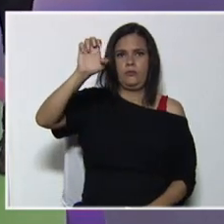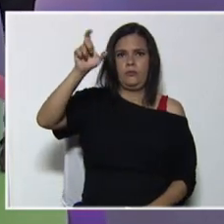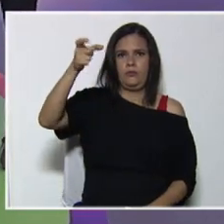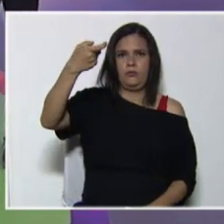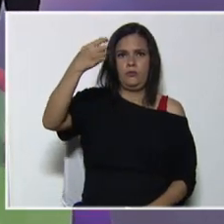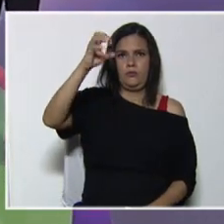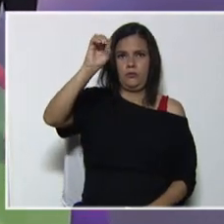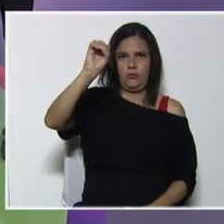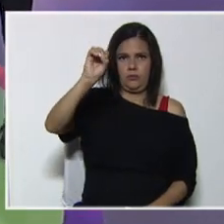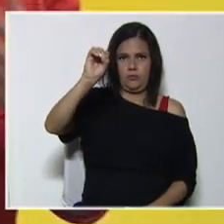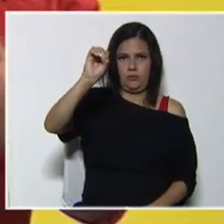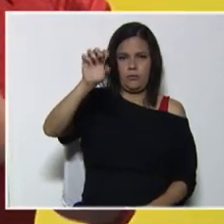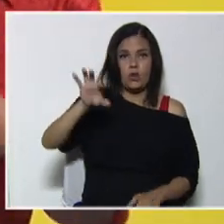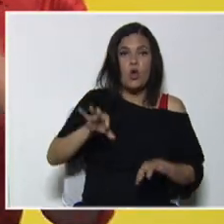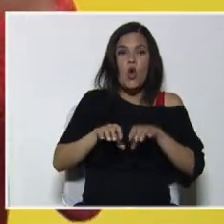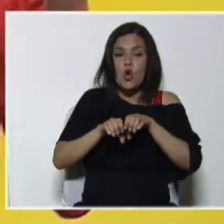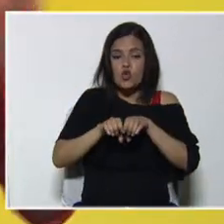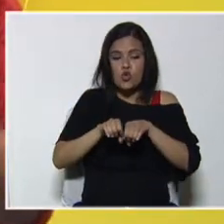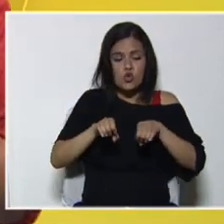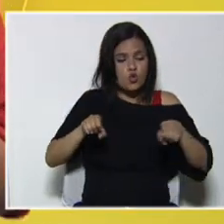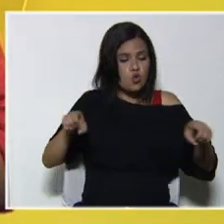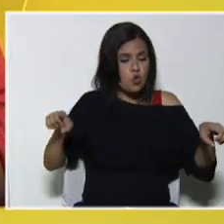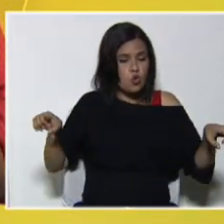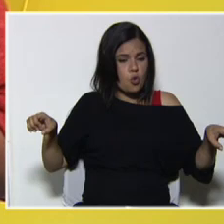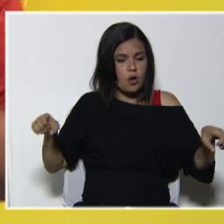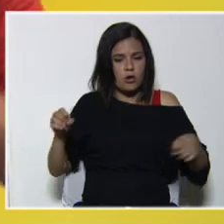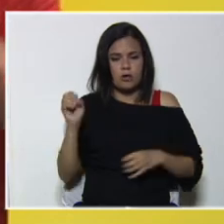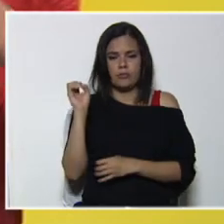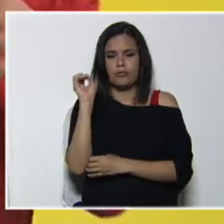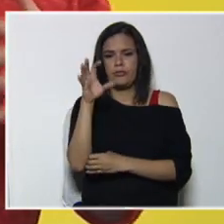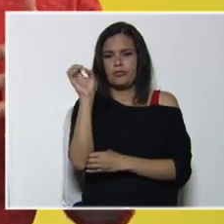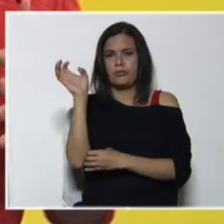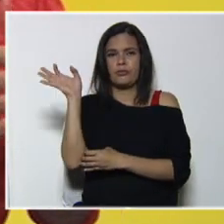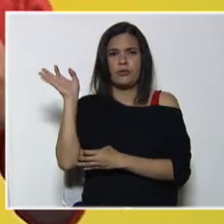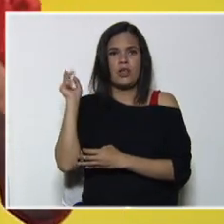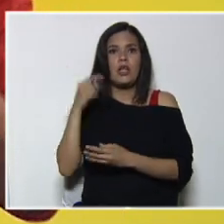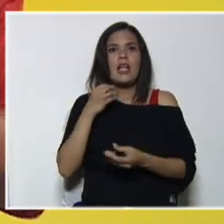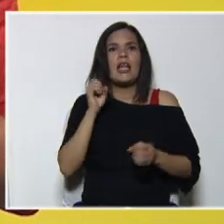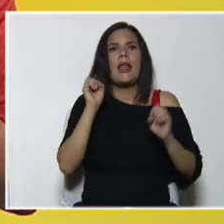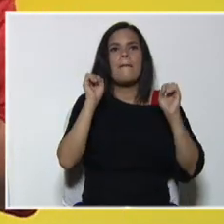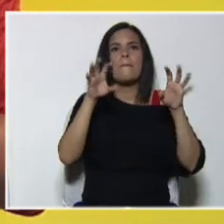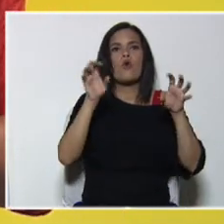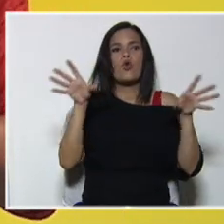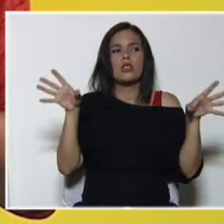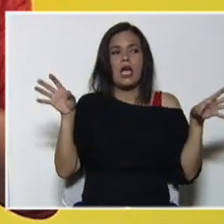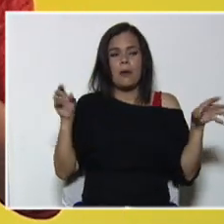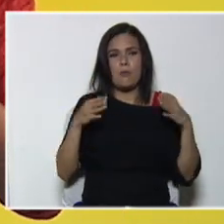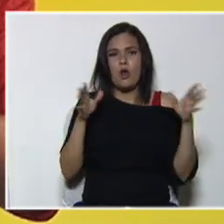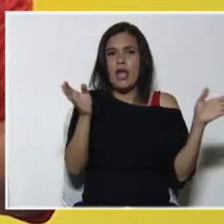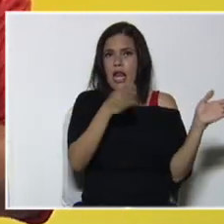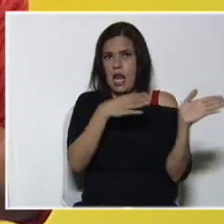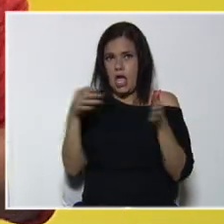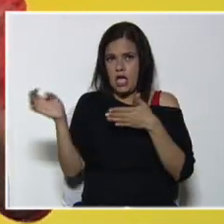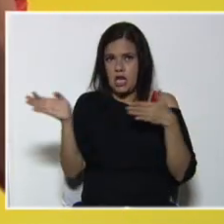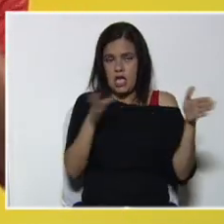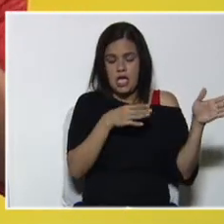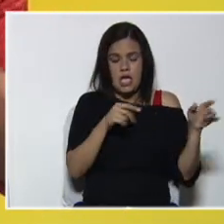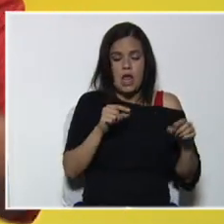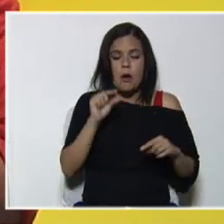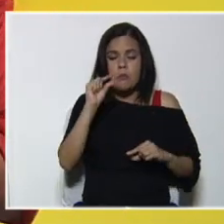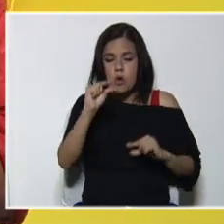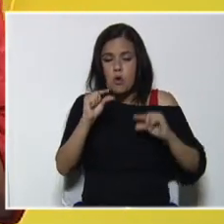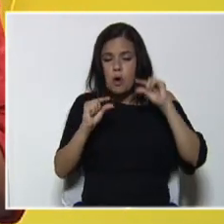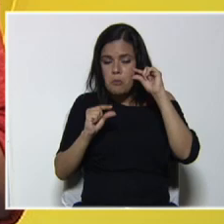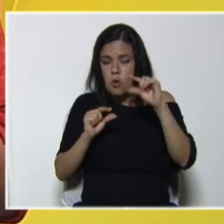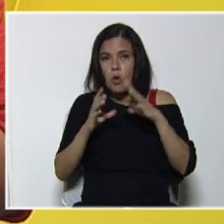y este esparce el agua a través del aire y el aire la va llevando poco a poco a través de todas las plantas para que